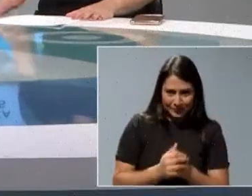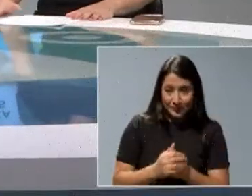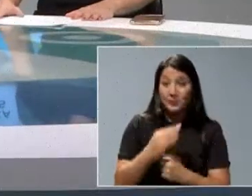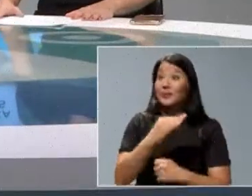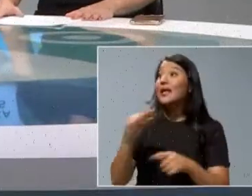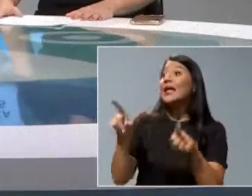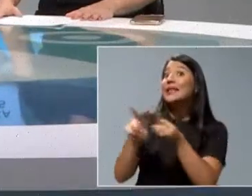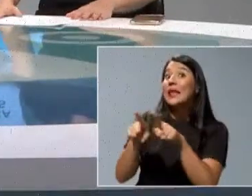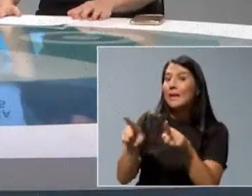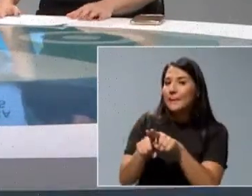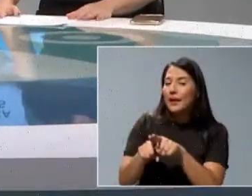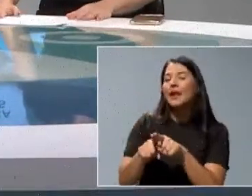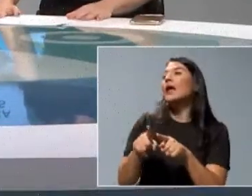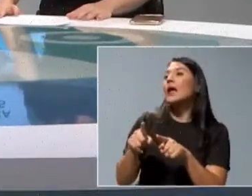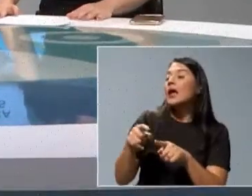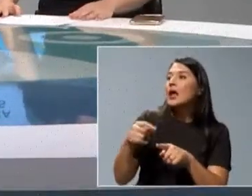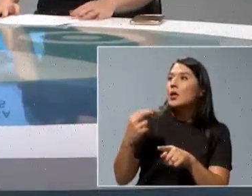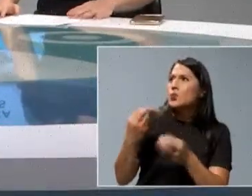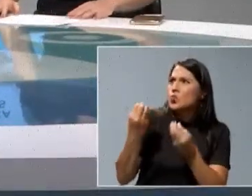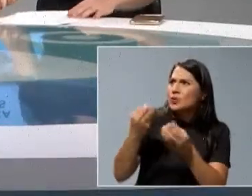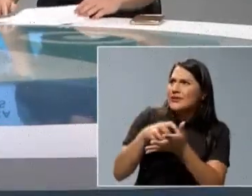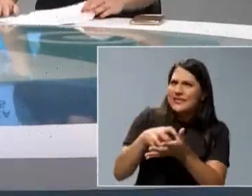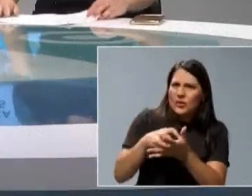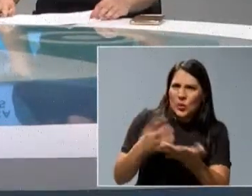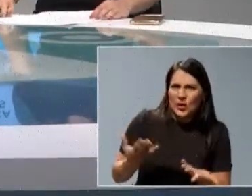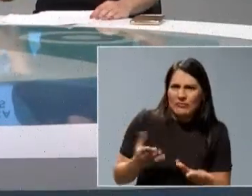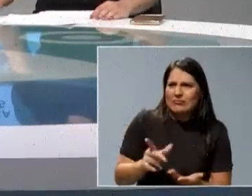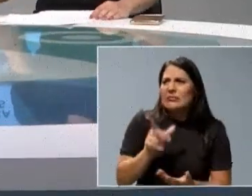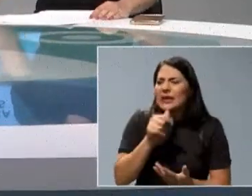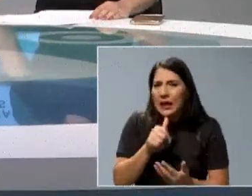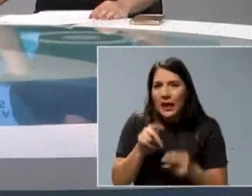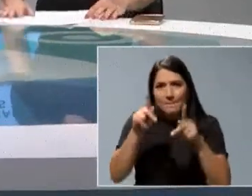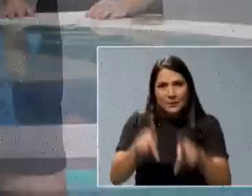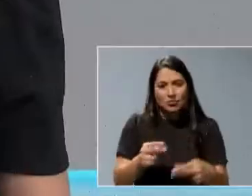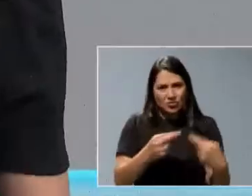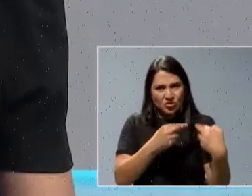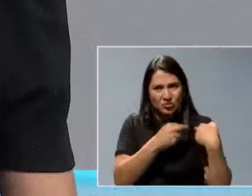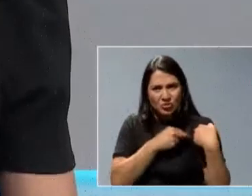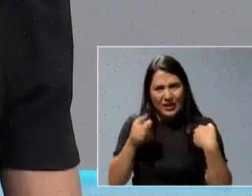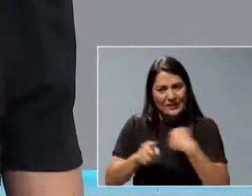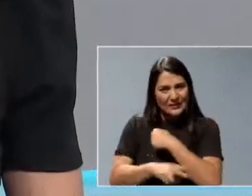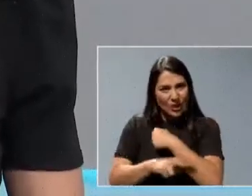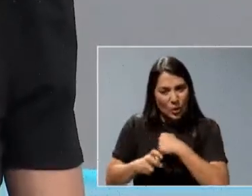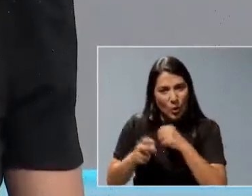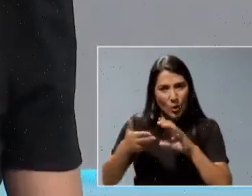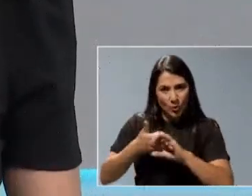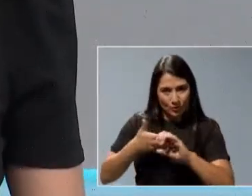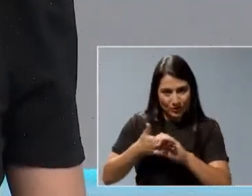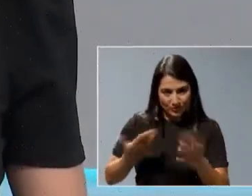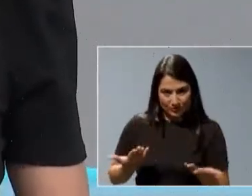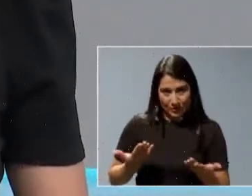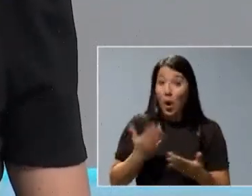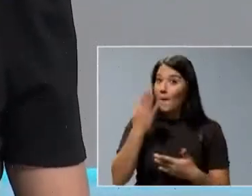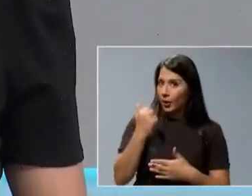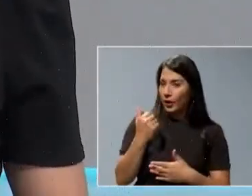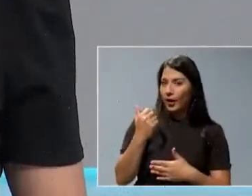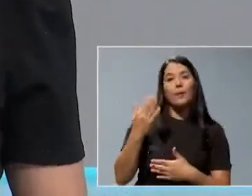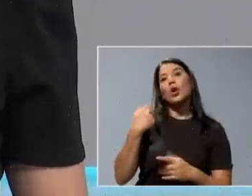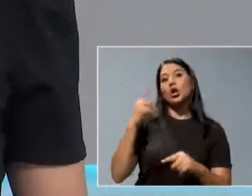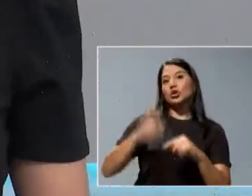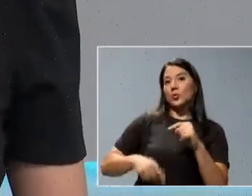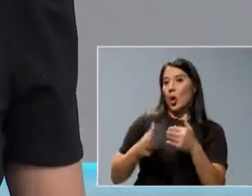largo del desarrollo de este reportaje, es quiénes son las personas que están detrás de este hurto de combustible, porque sinceramente no puede